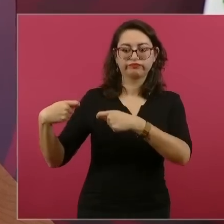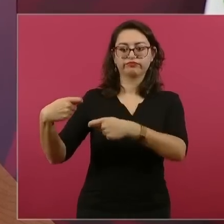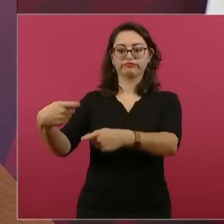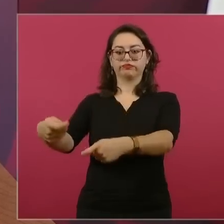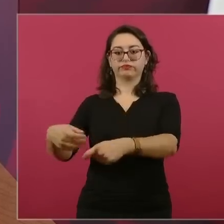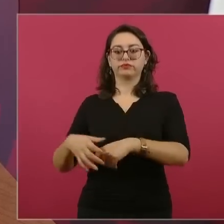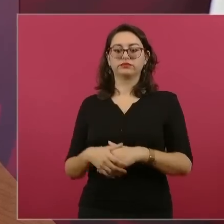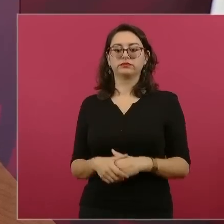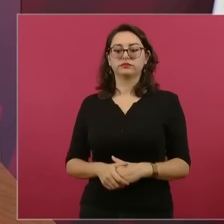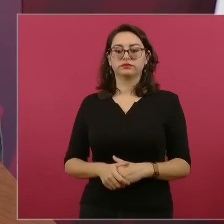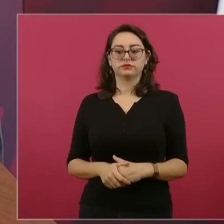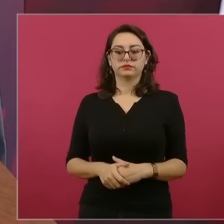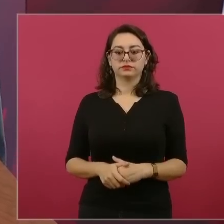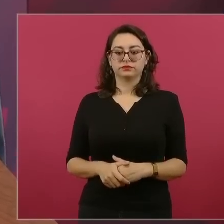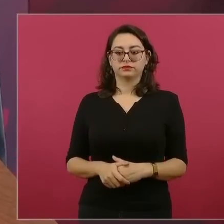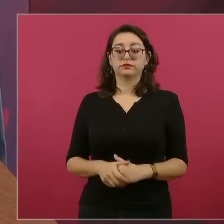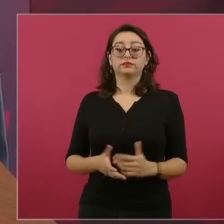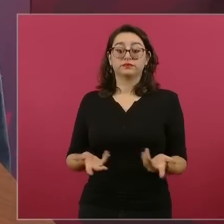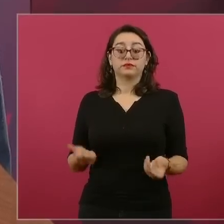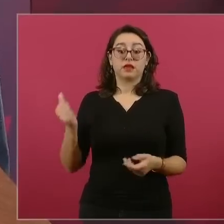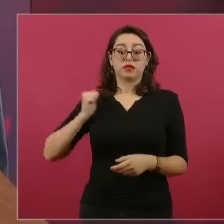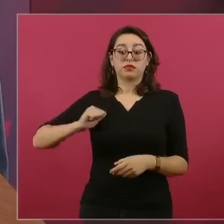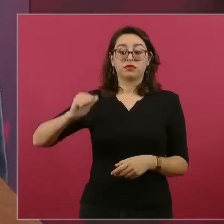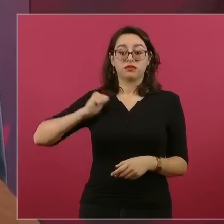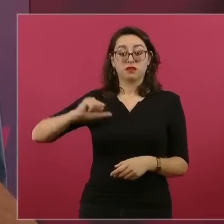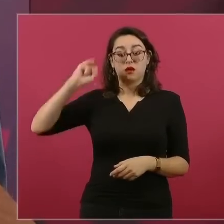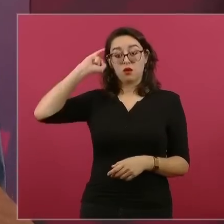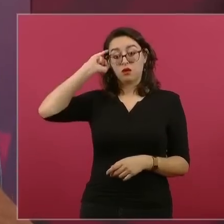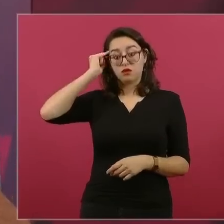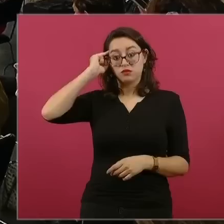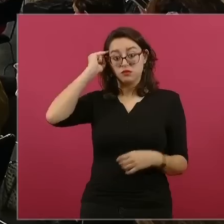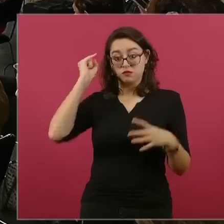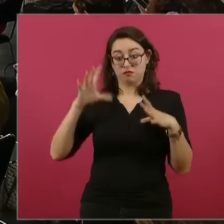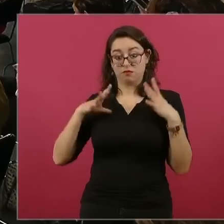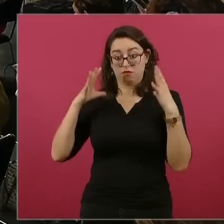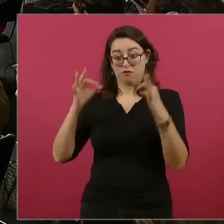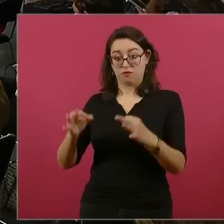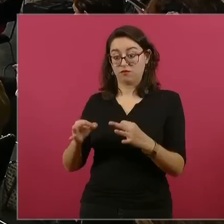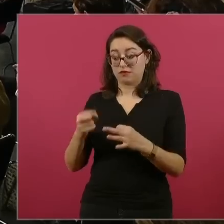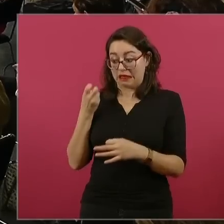civilizaciones que florecieron en nuestro territorio,